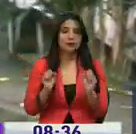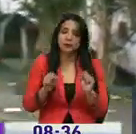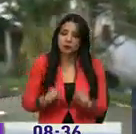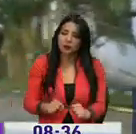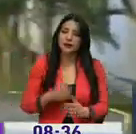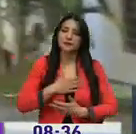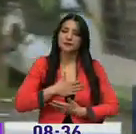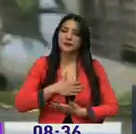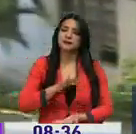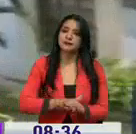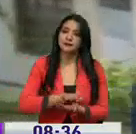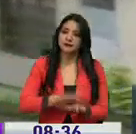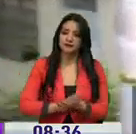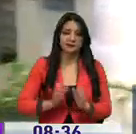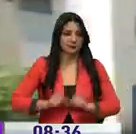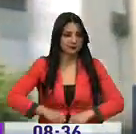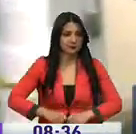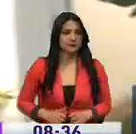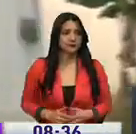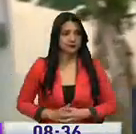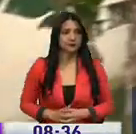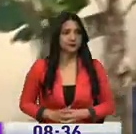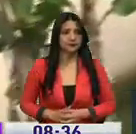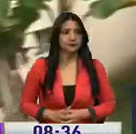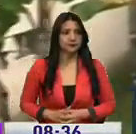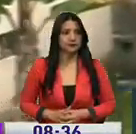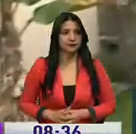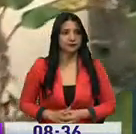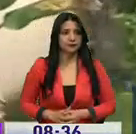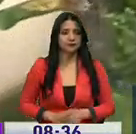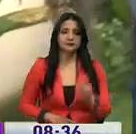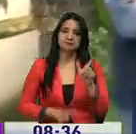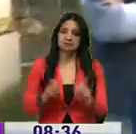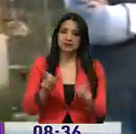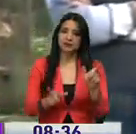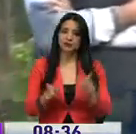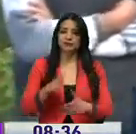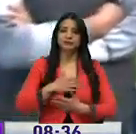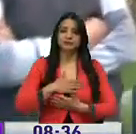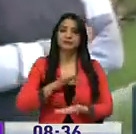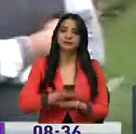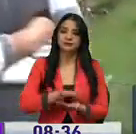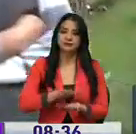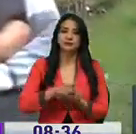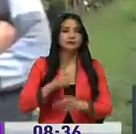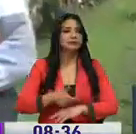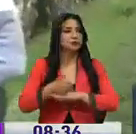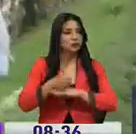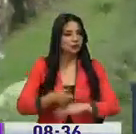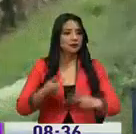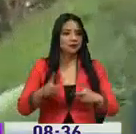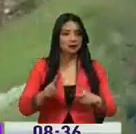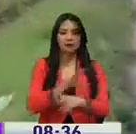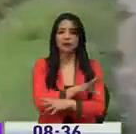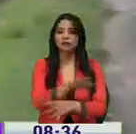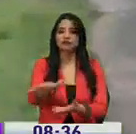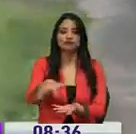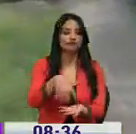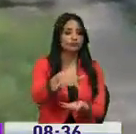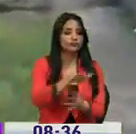un poquito más de tranquilidad para mi gente y para, en este caso, para las autoridades también que puedan